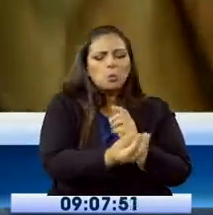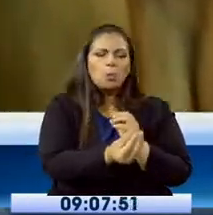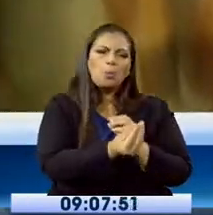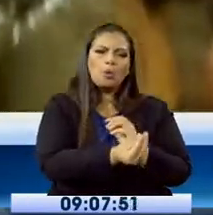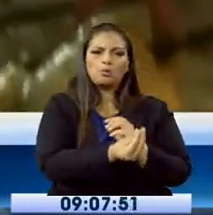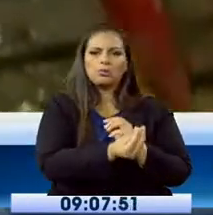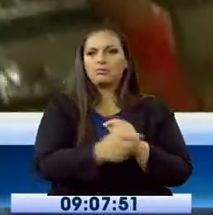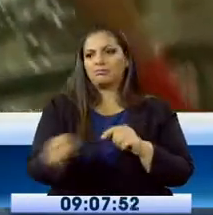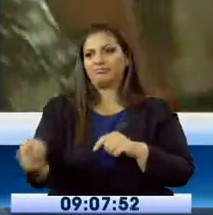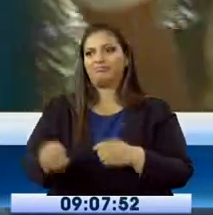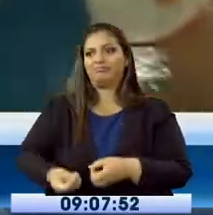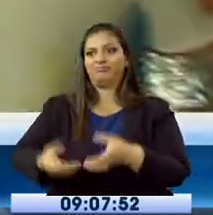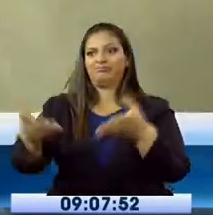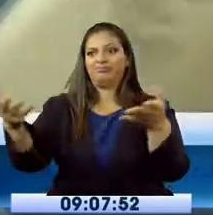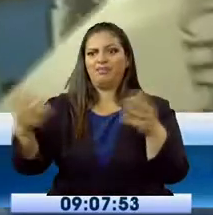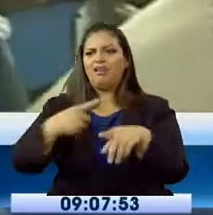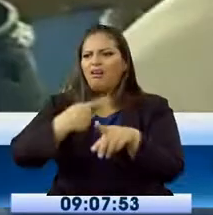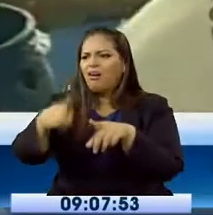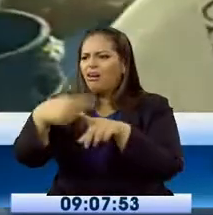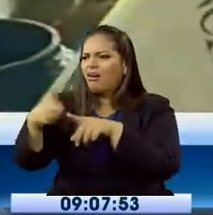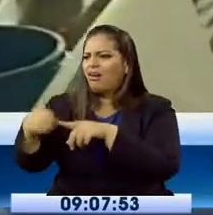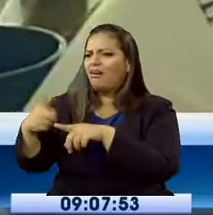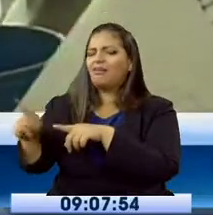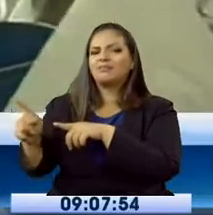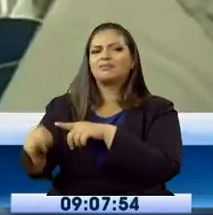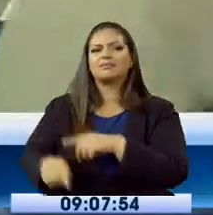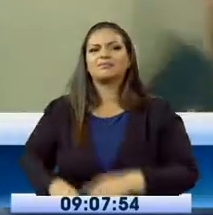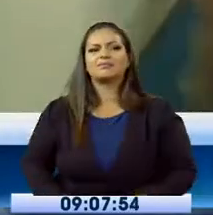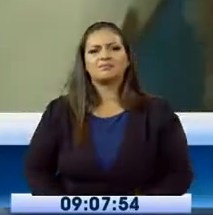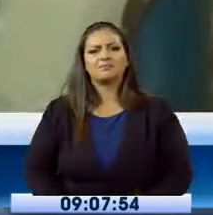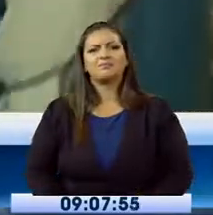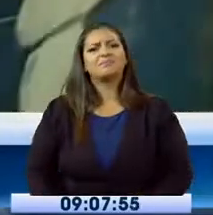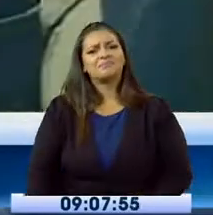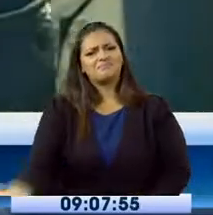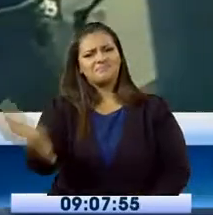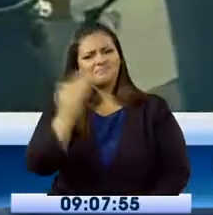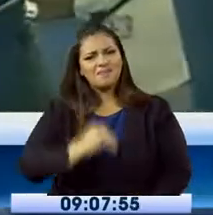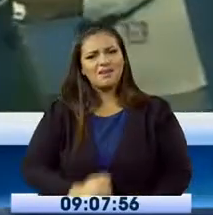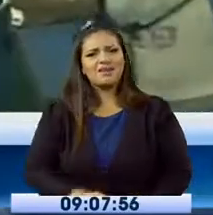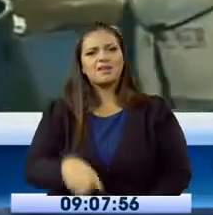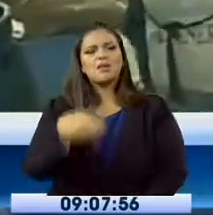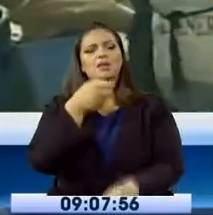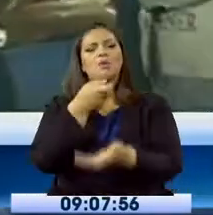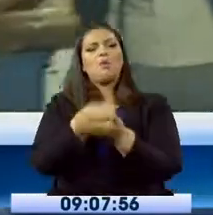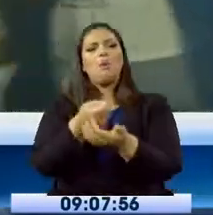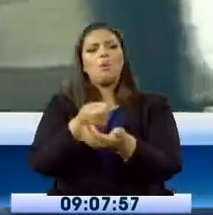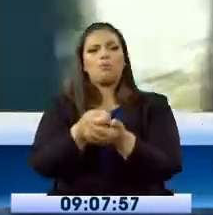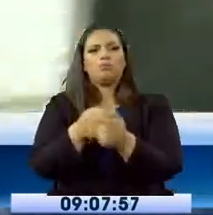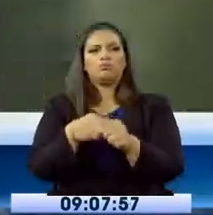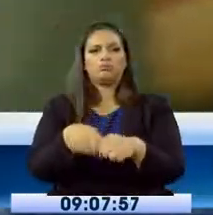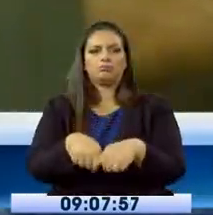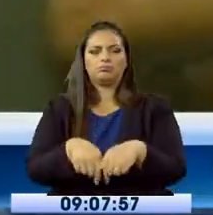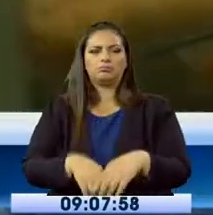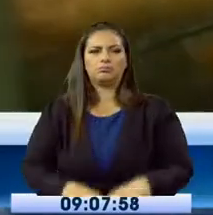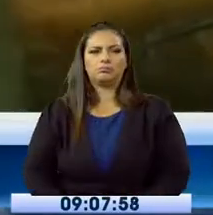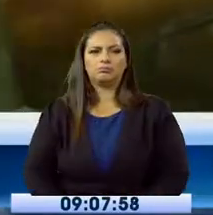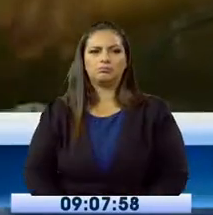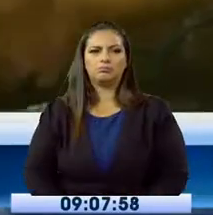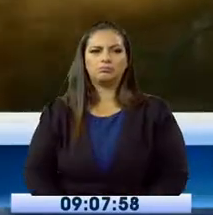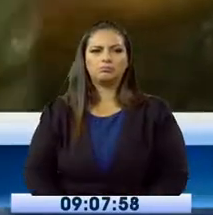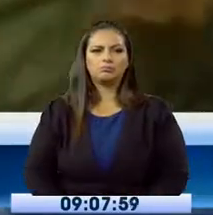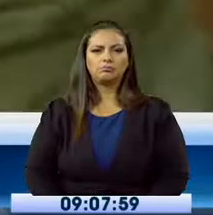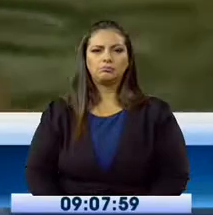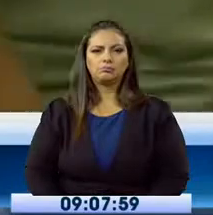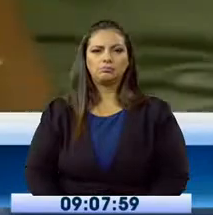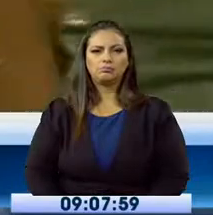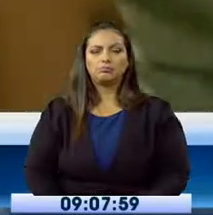manera distinta. Así que pueden tranquilamente venir aquí al mercado Caraguay, pero la hora, si viene